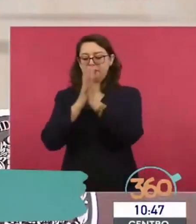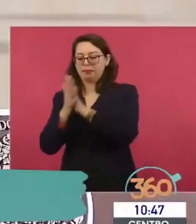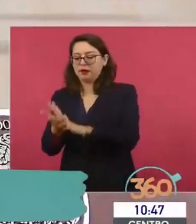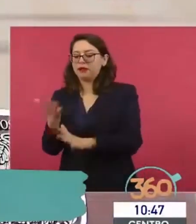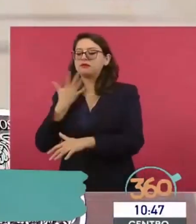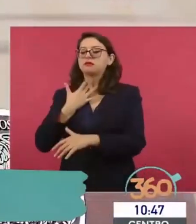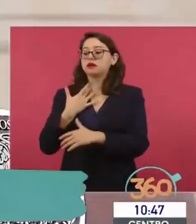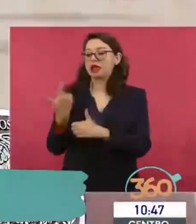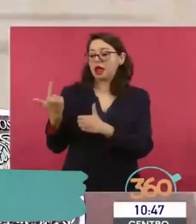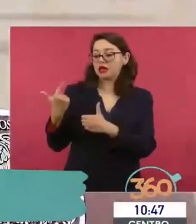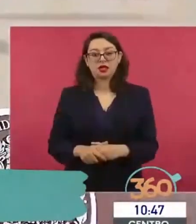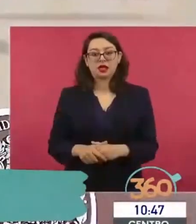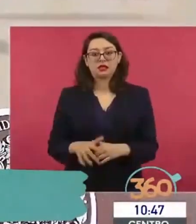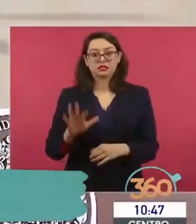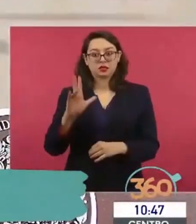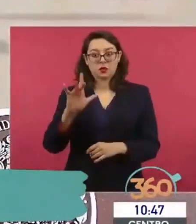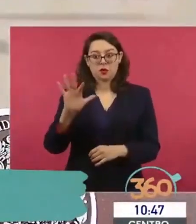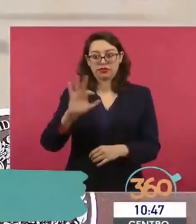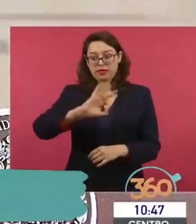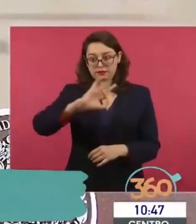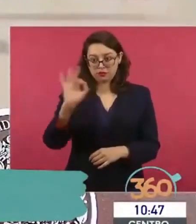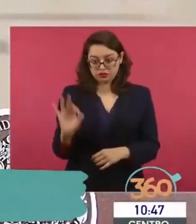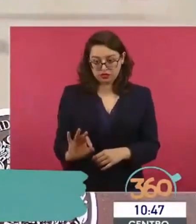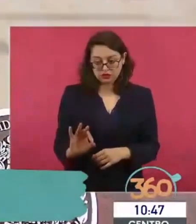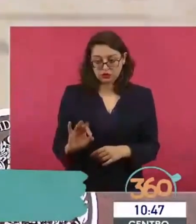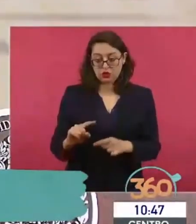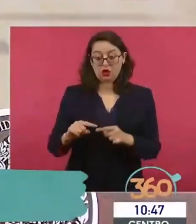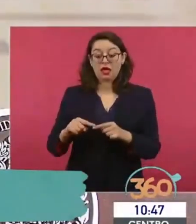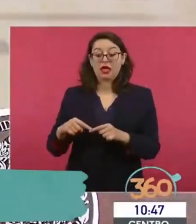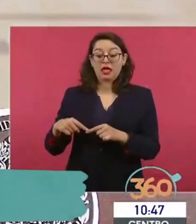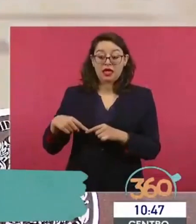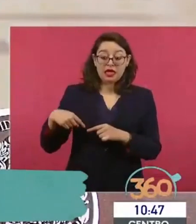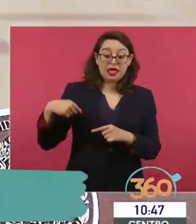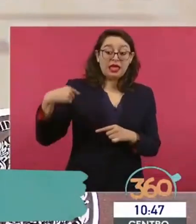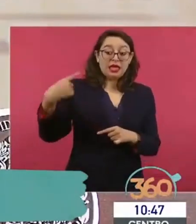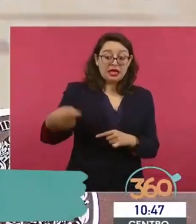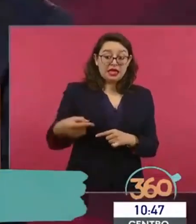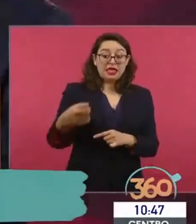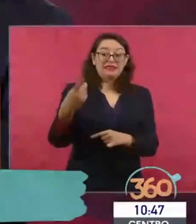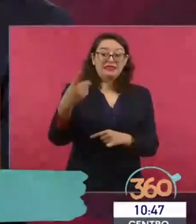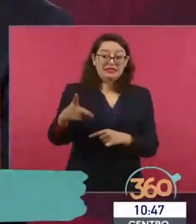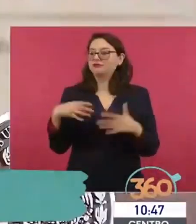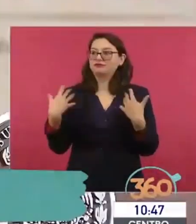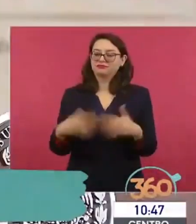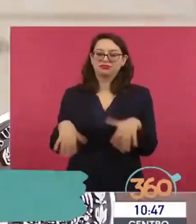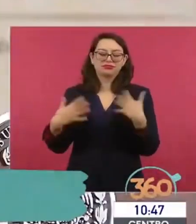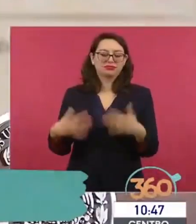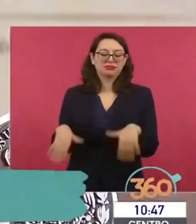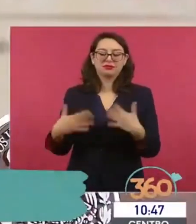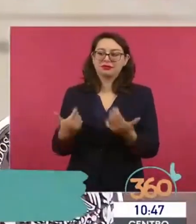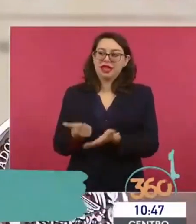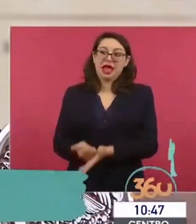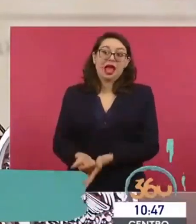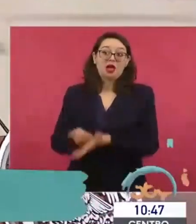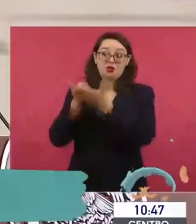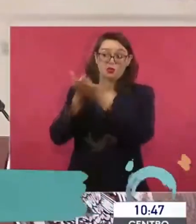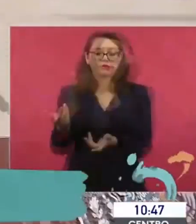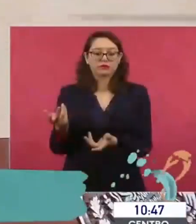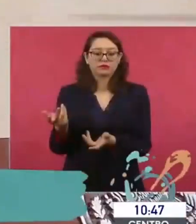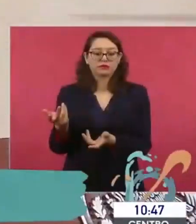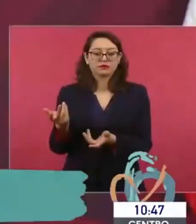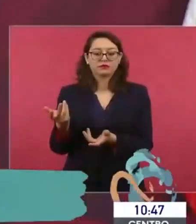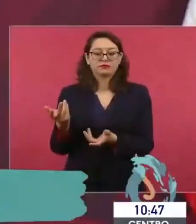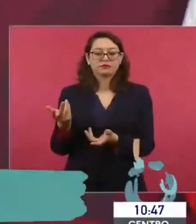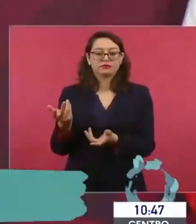tardar en noviembre y la otra mitad en diciembre o en enero del año próximo va a quedar pendiente